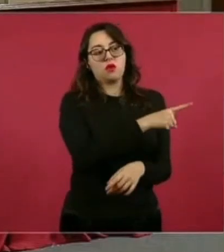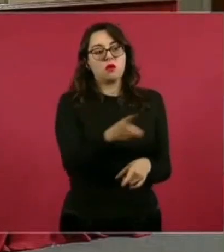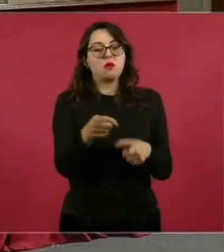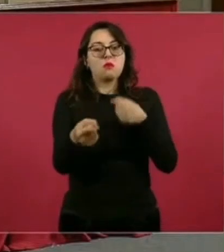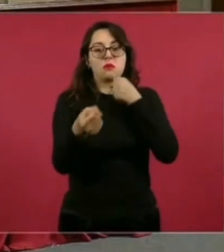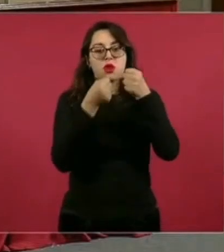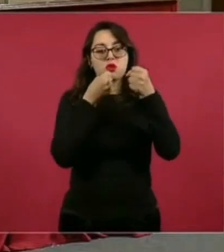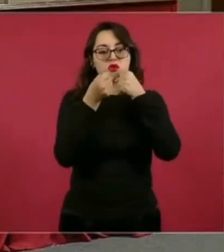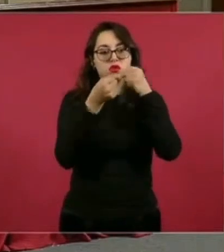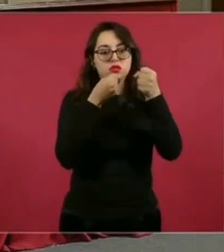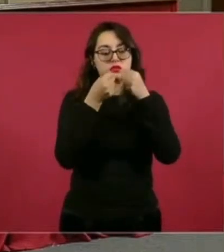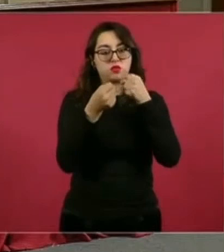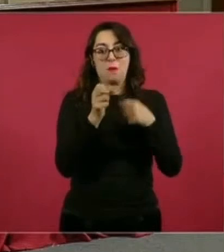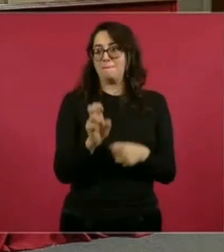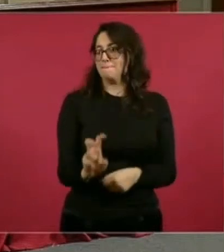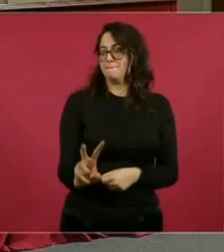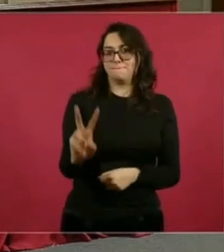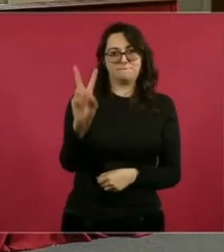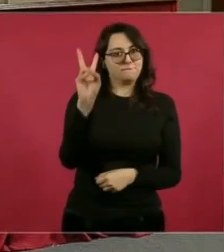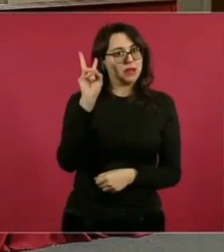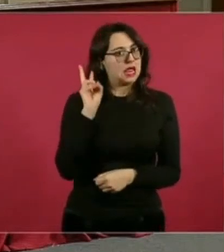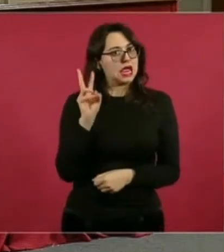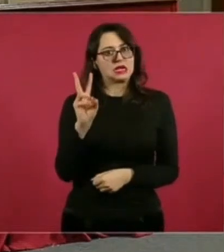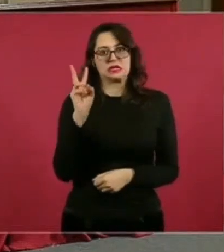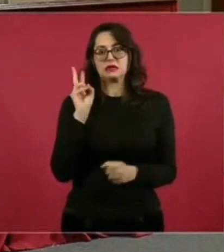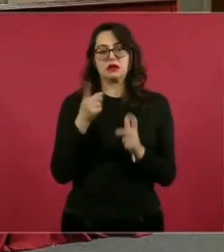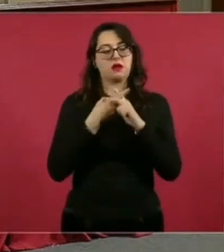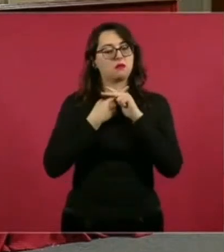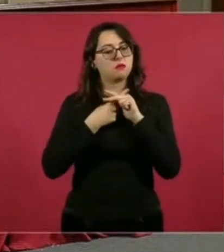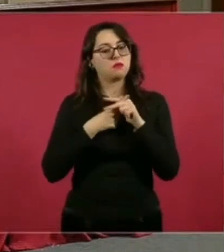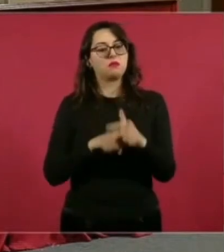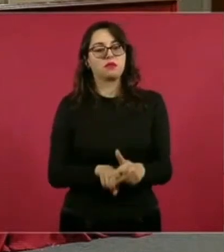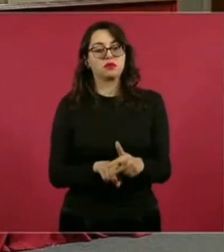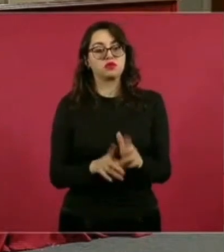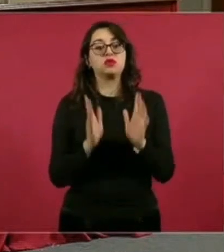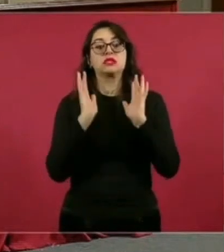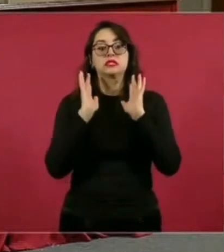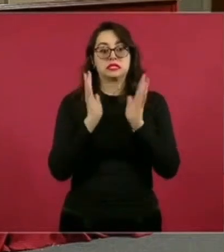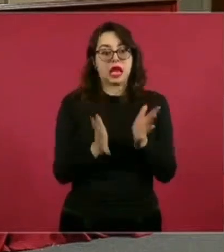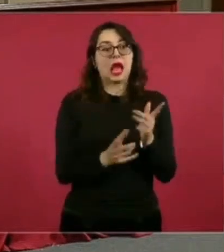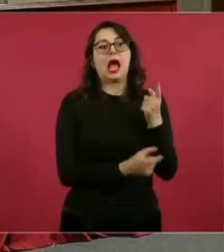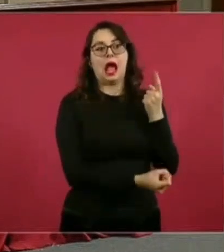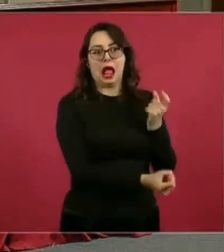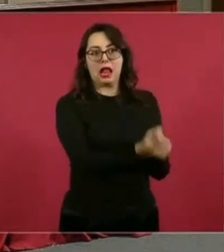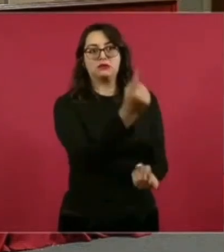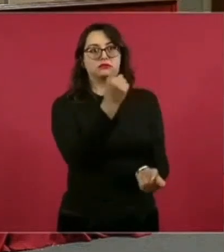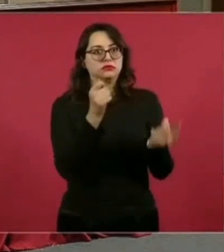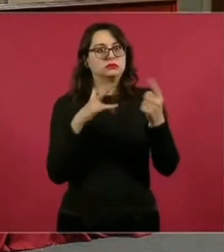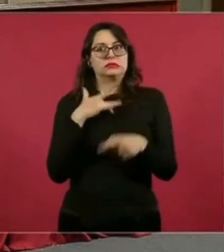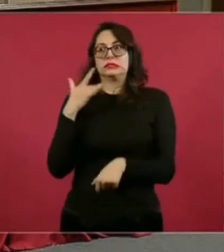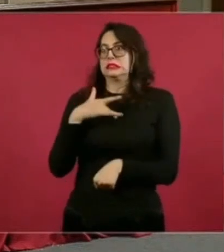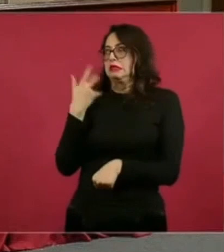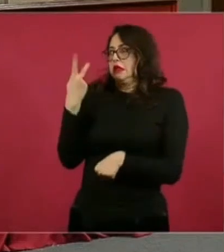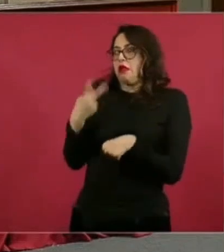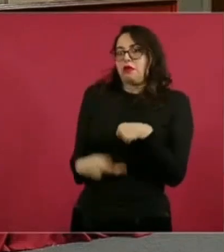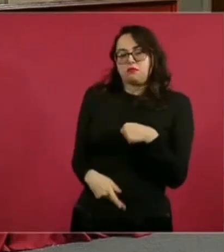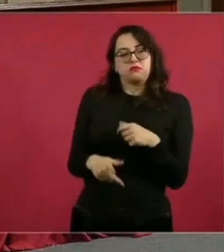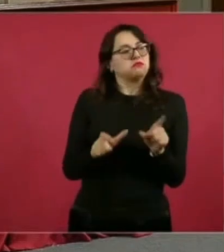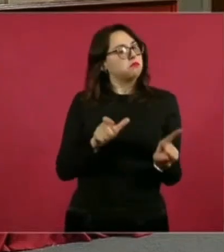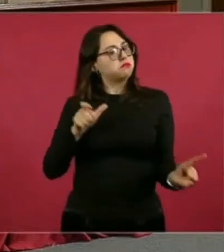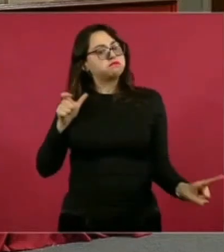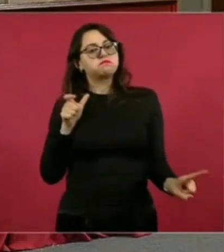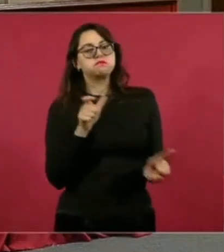periodistas desde la misma tarde del viernes, que ya cuentan con medidas de protección por este